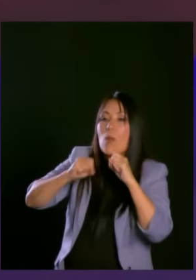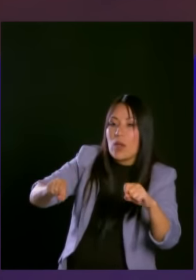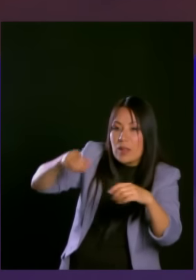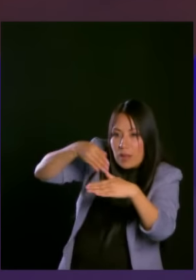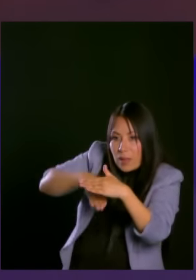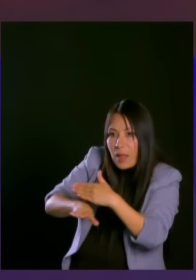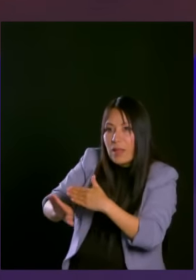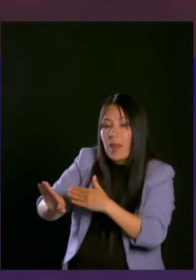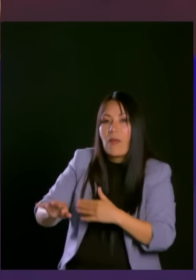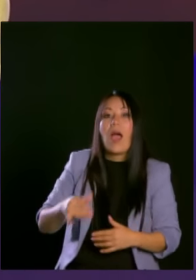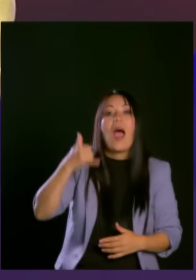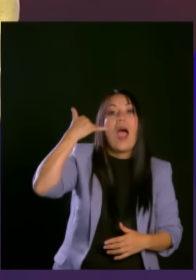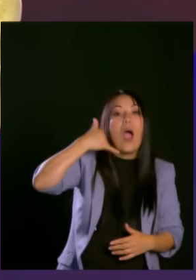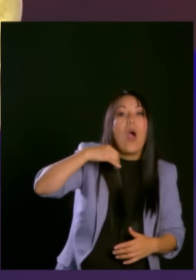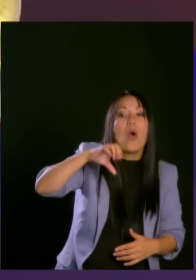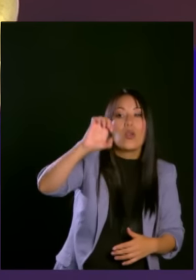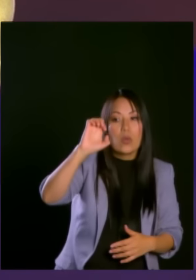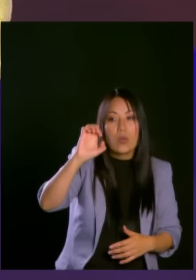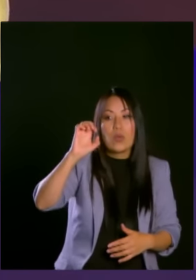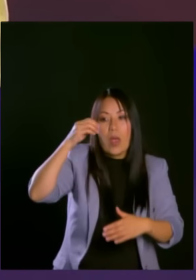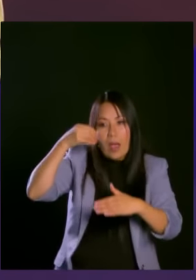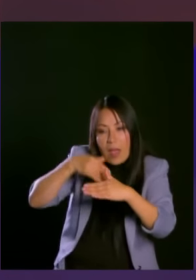Josué se quedaba ahí.